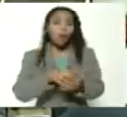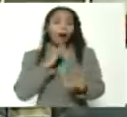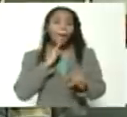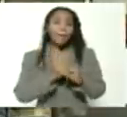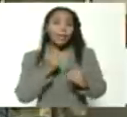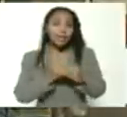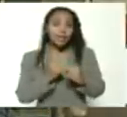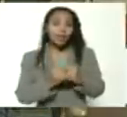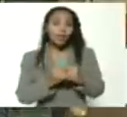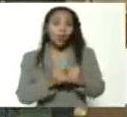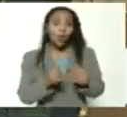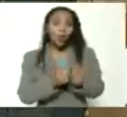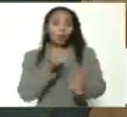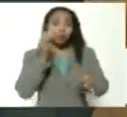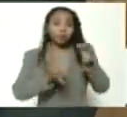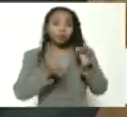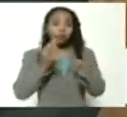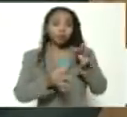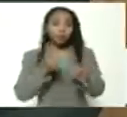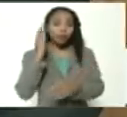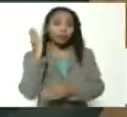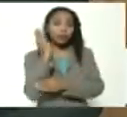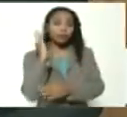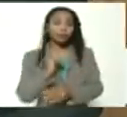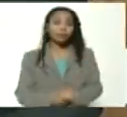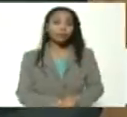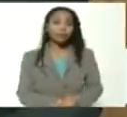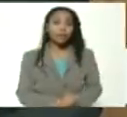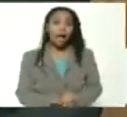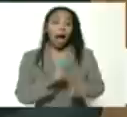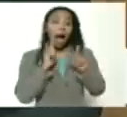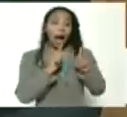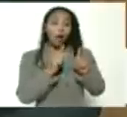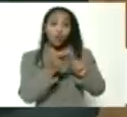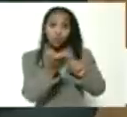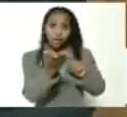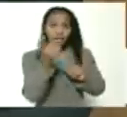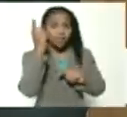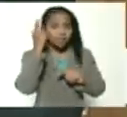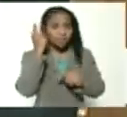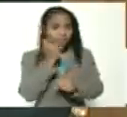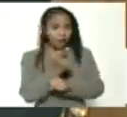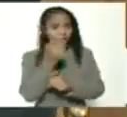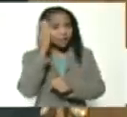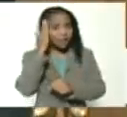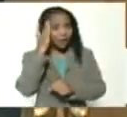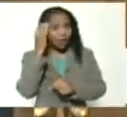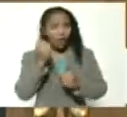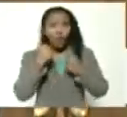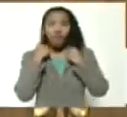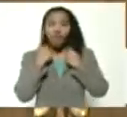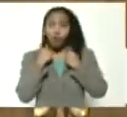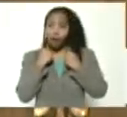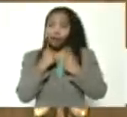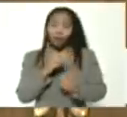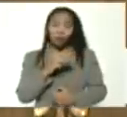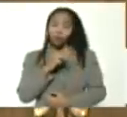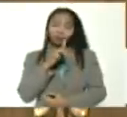con judicializados. Ya por allí ustedes deben entender lo duro, lo